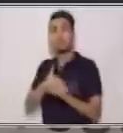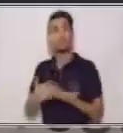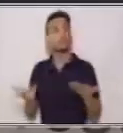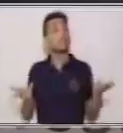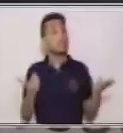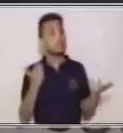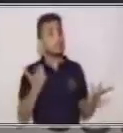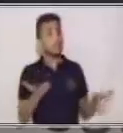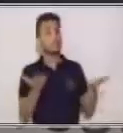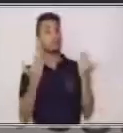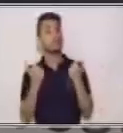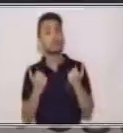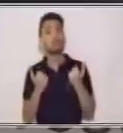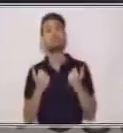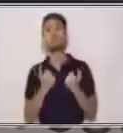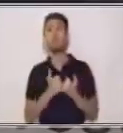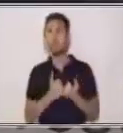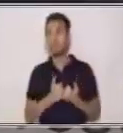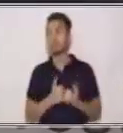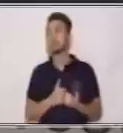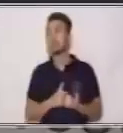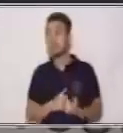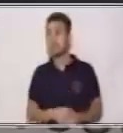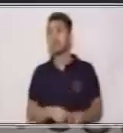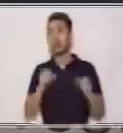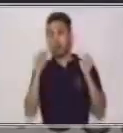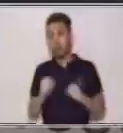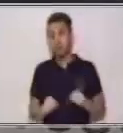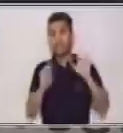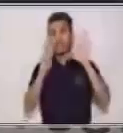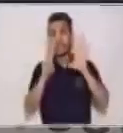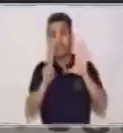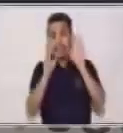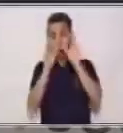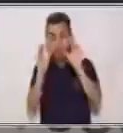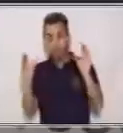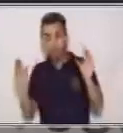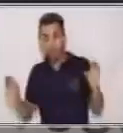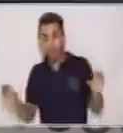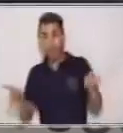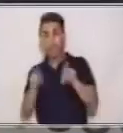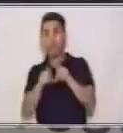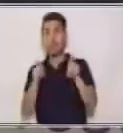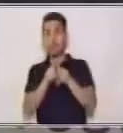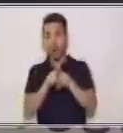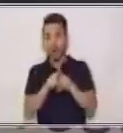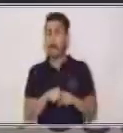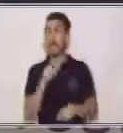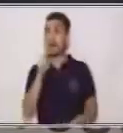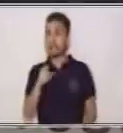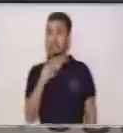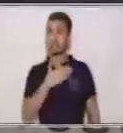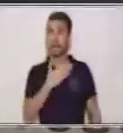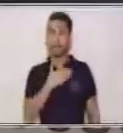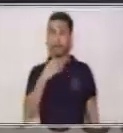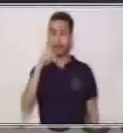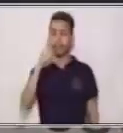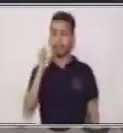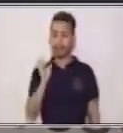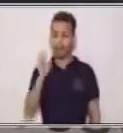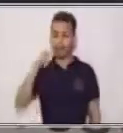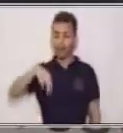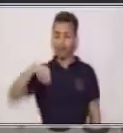escucho? ¡Excelente! Tiene que estar dividida en 7 partes iguales. Entonces, ese es nuestro denominador. En